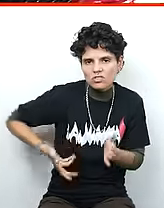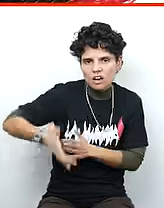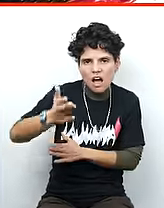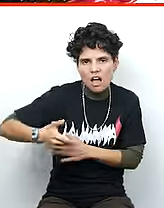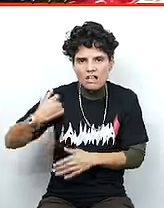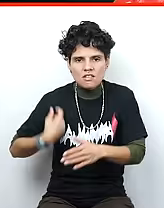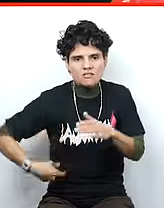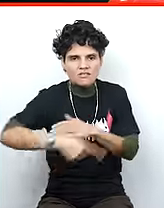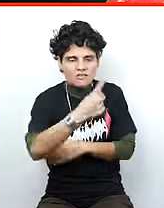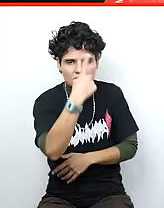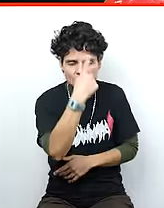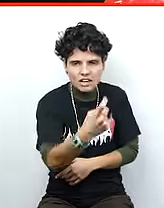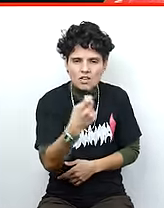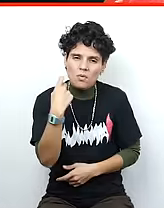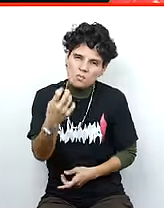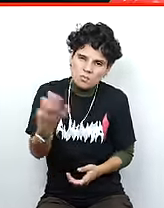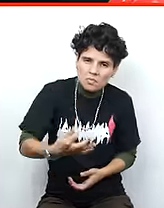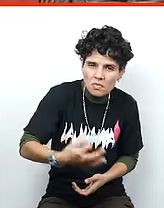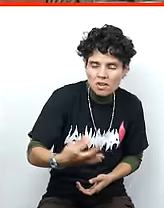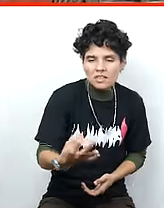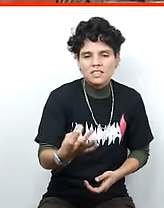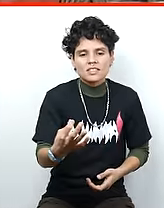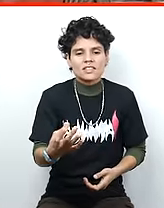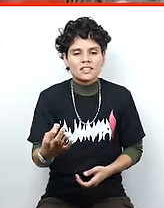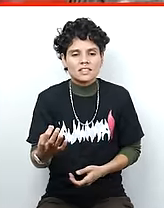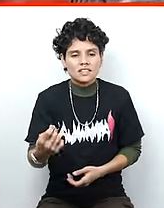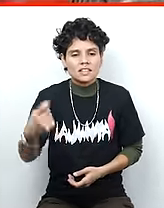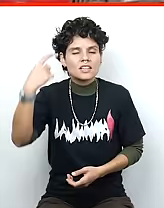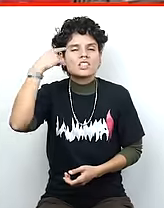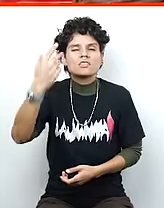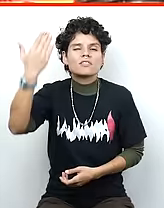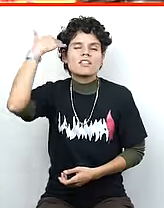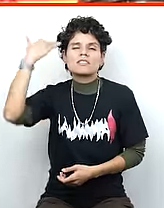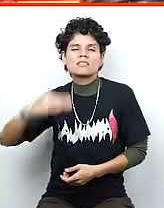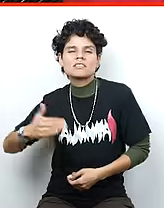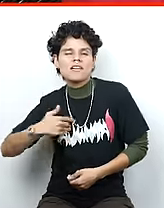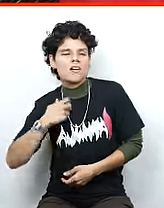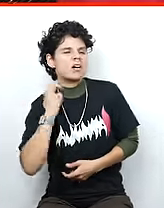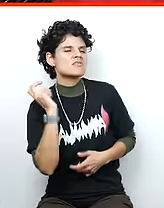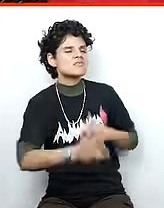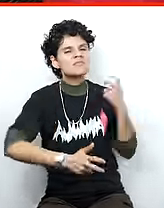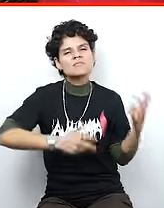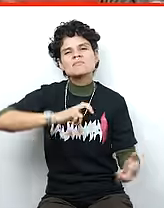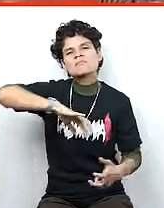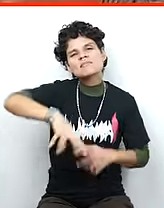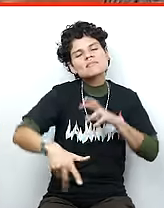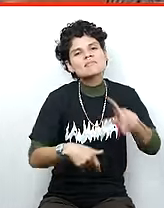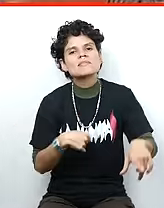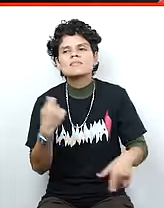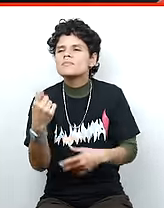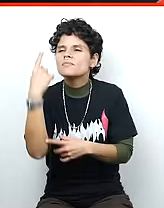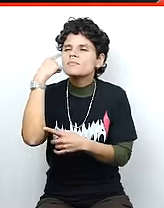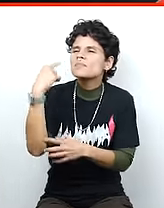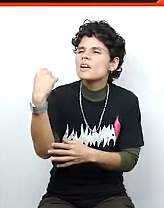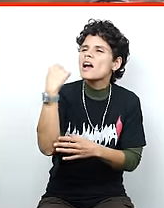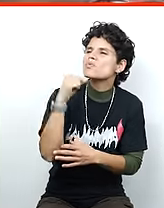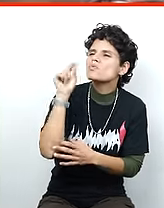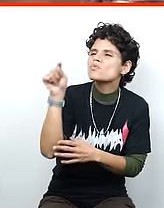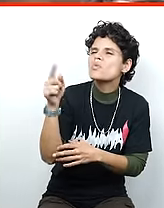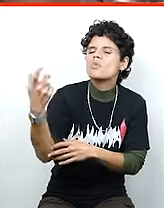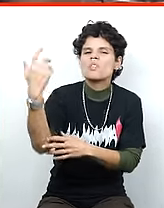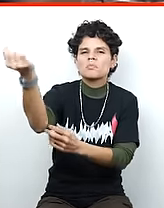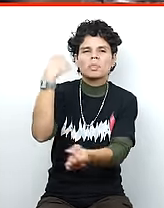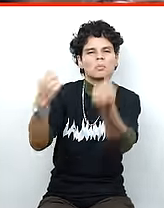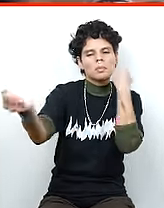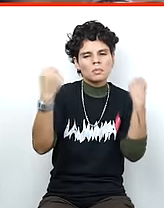digo, la aposta fue de gravedad. Pensaba brígido, de menor de edad. Buscaba una mano y nadie me la da. Yo creo